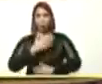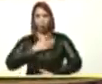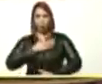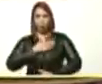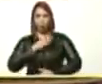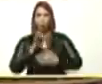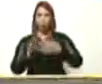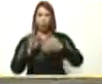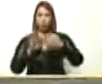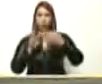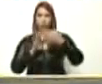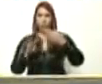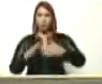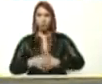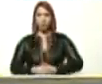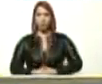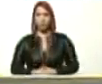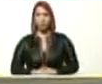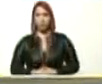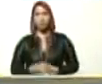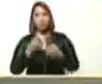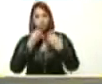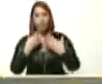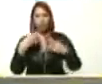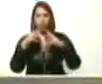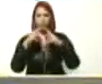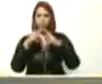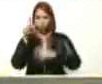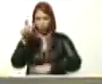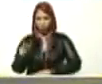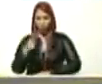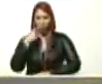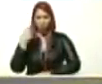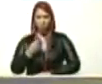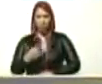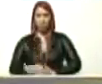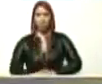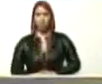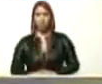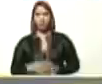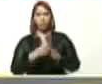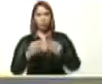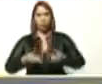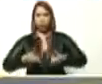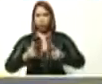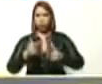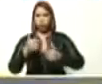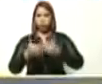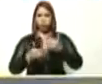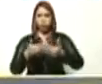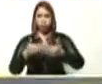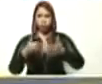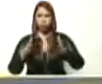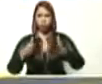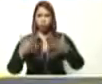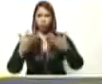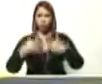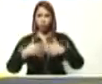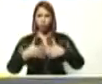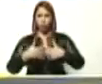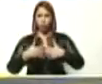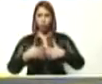funciones que él muy bien conoce de toda la activación del aparato